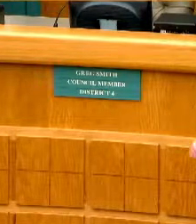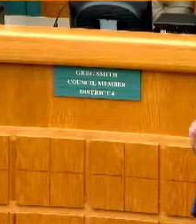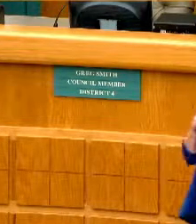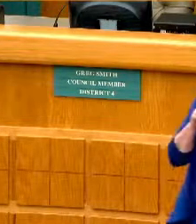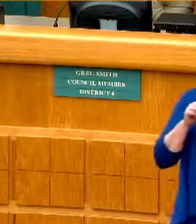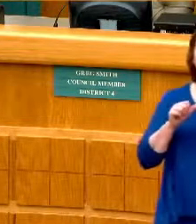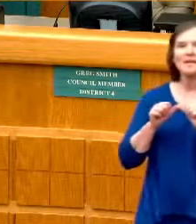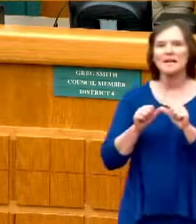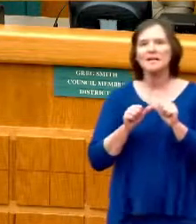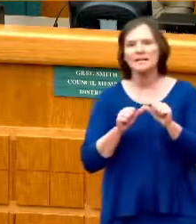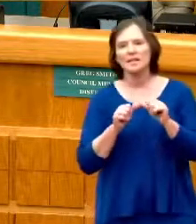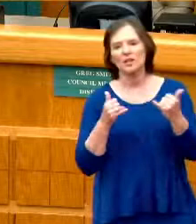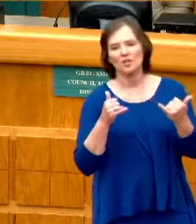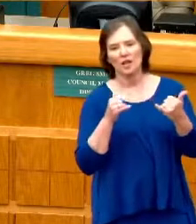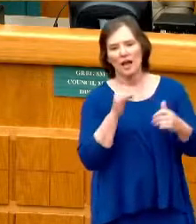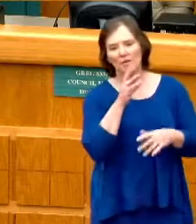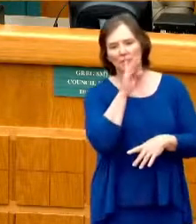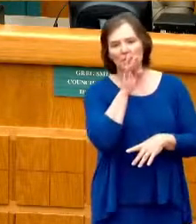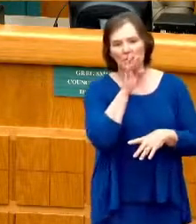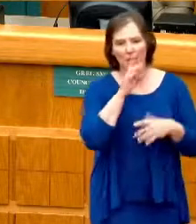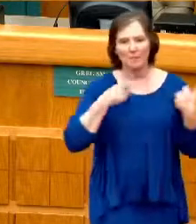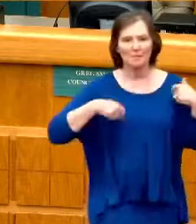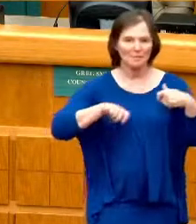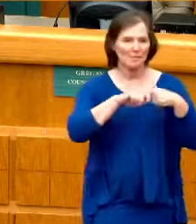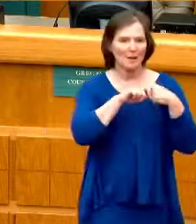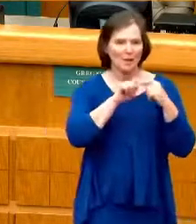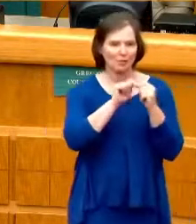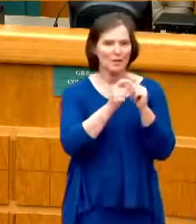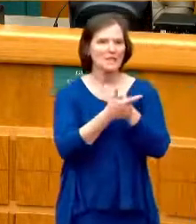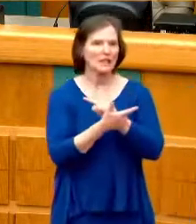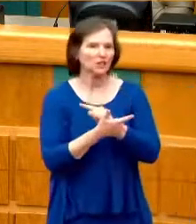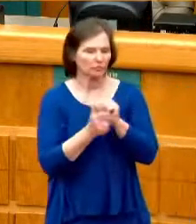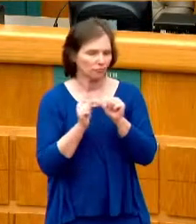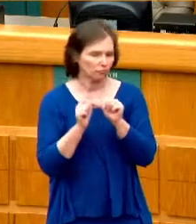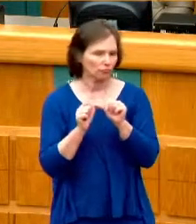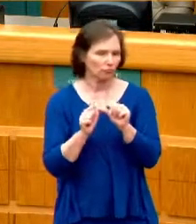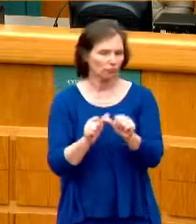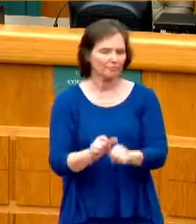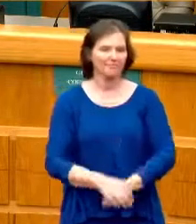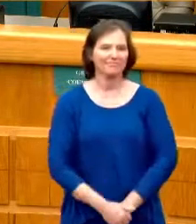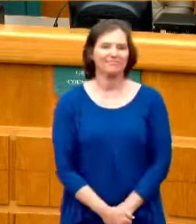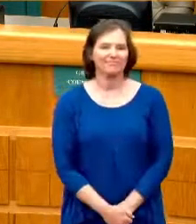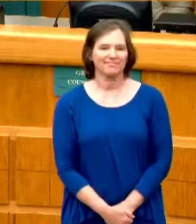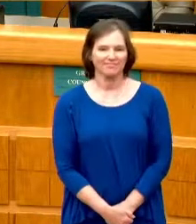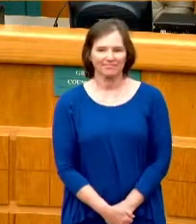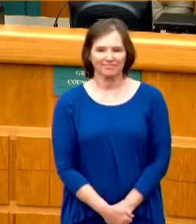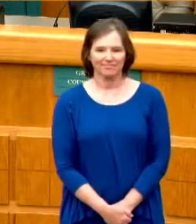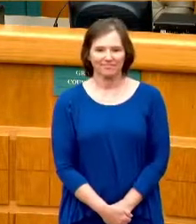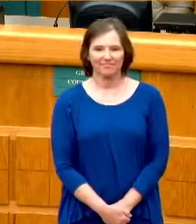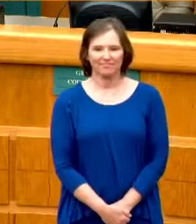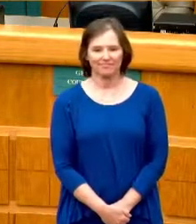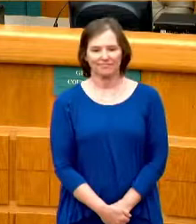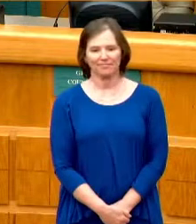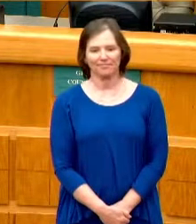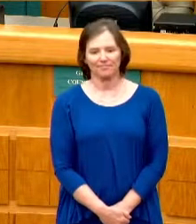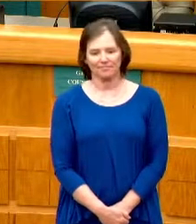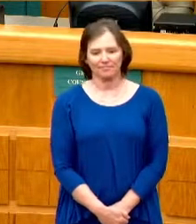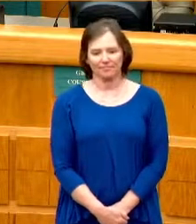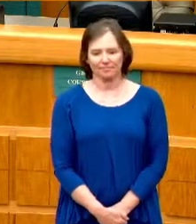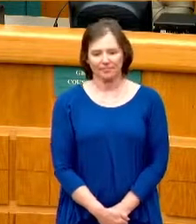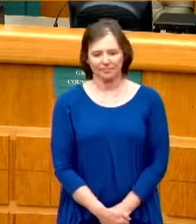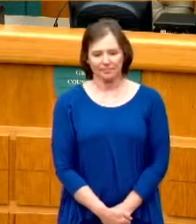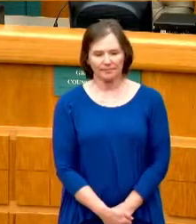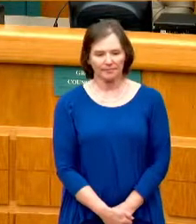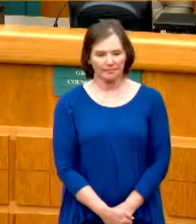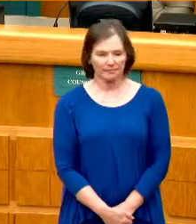esté cerrado, pero para obtener la vacuna lo podrá hacer de lunes a sábado. Mucha gente ha decidido esperar en no obtener su vacuna esperando